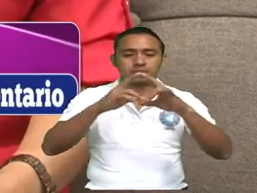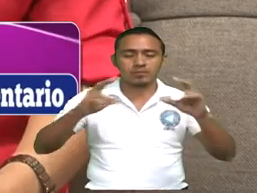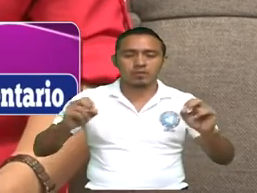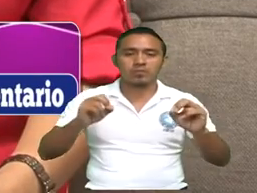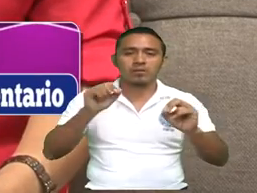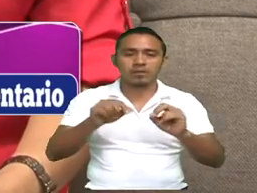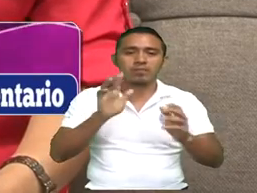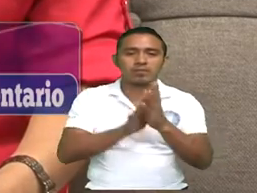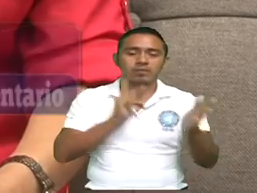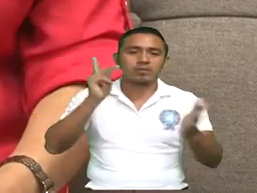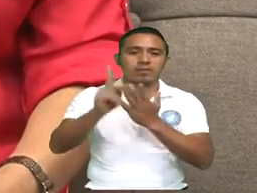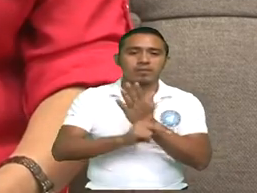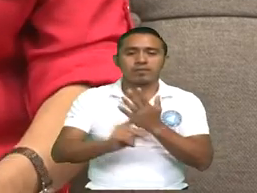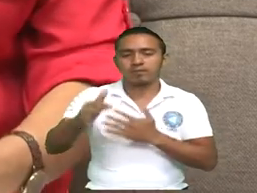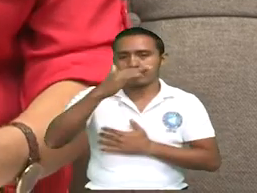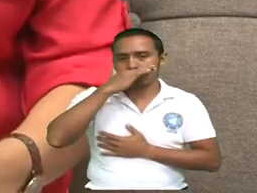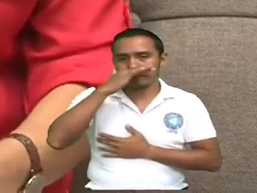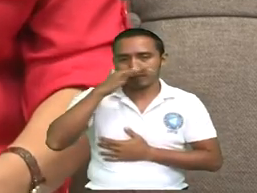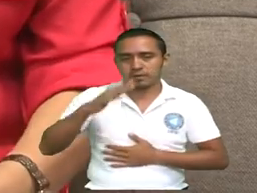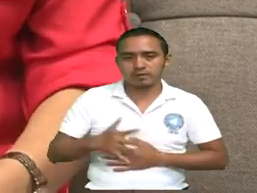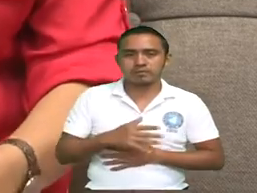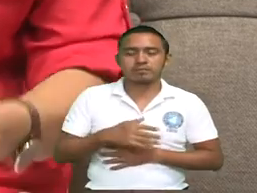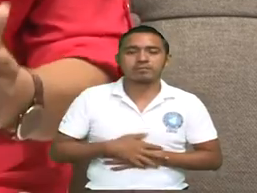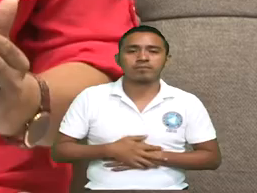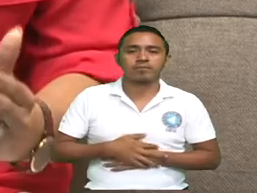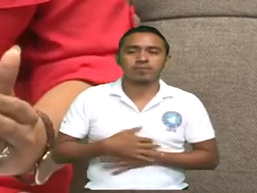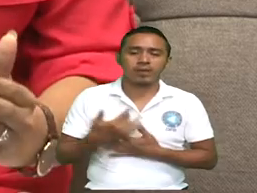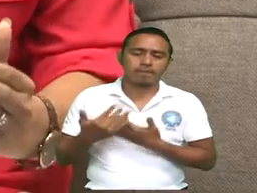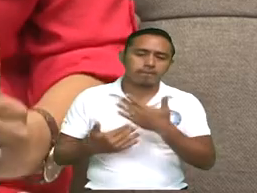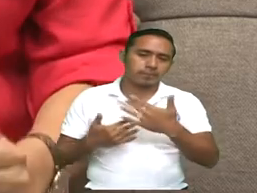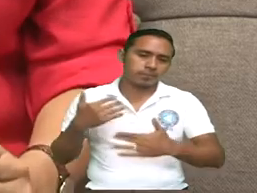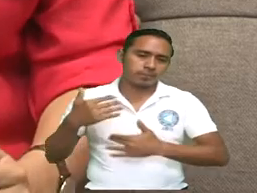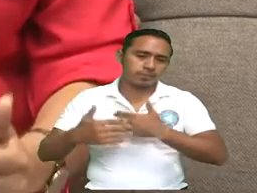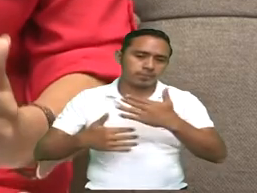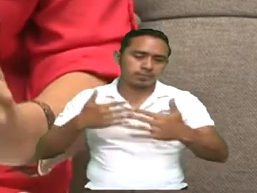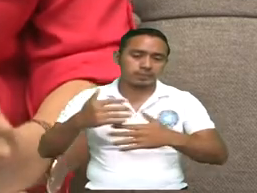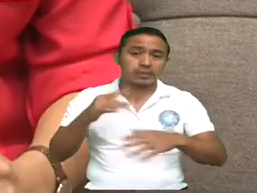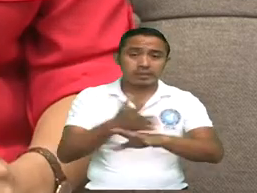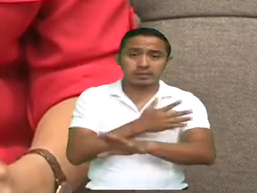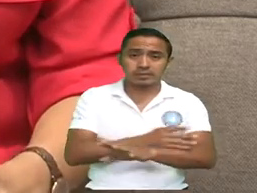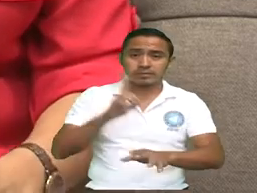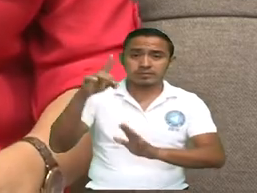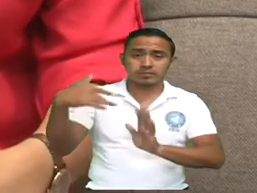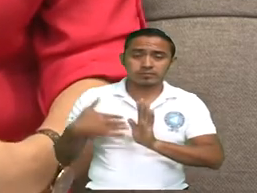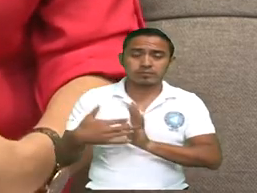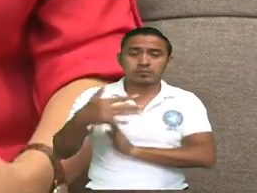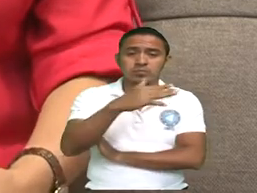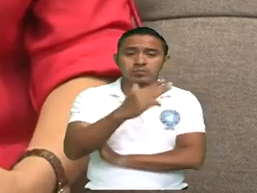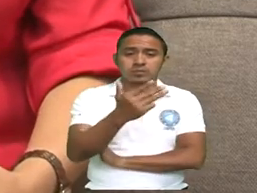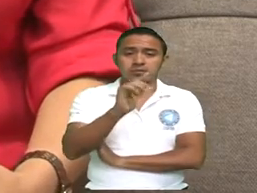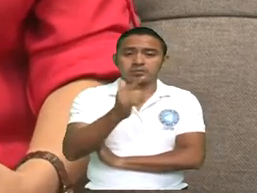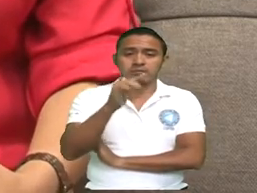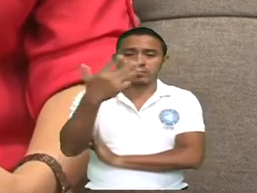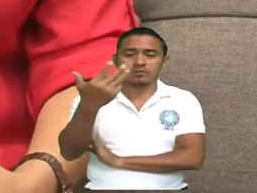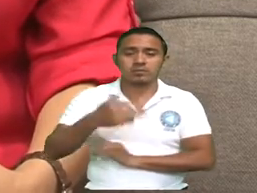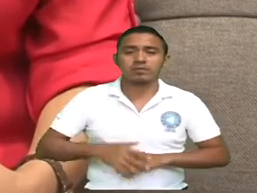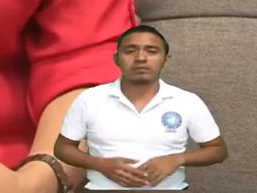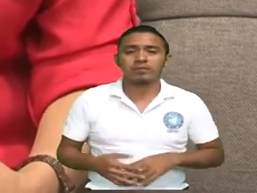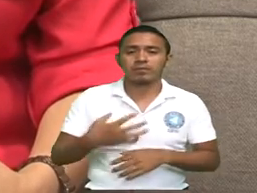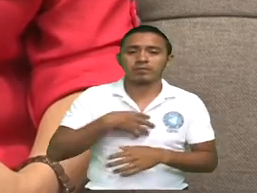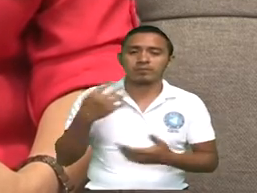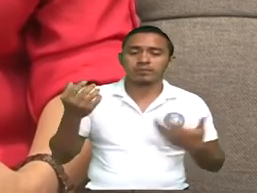del Frente Sandinista se vino preparando antes del triunfo de 1979 esta Cruzada Nacional